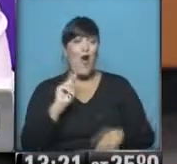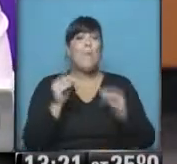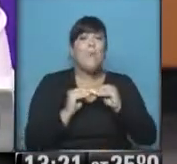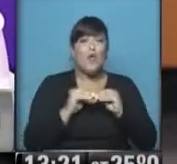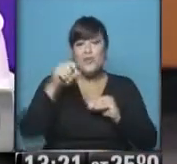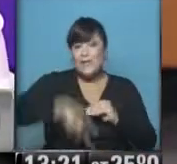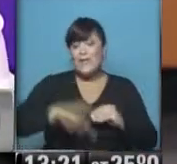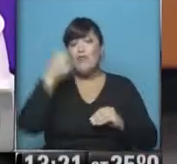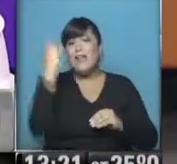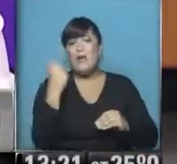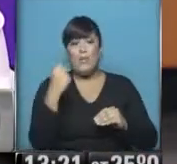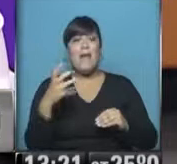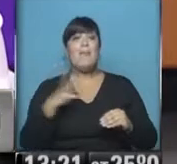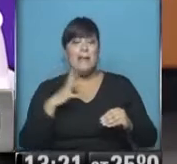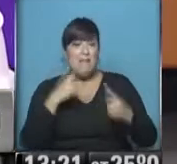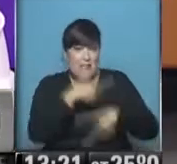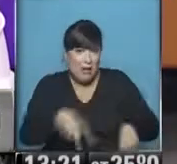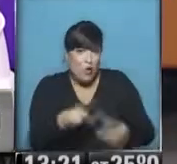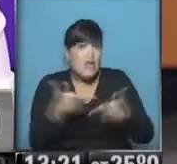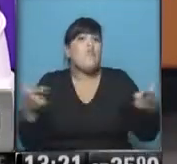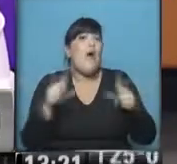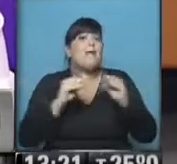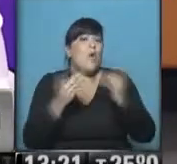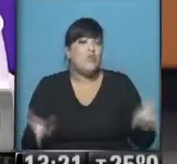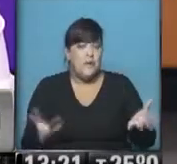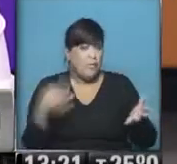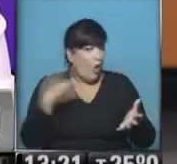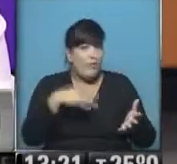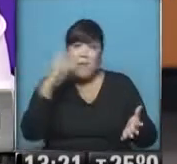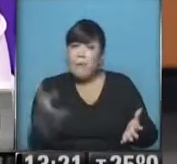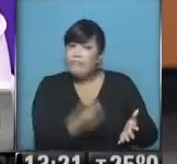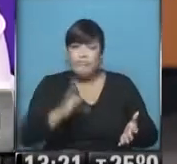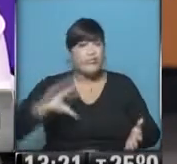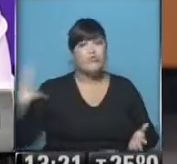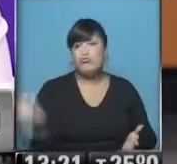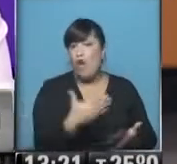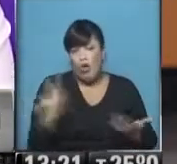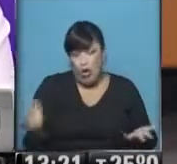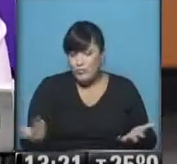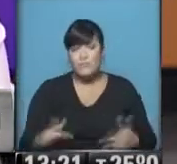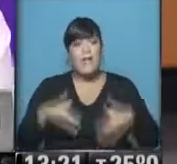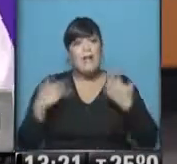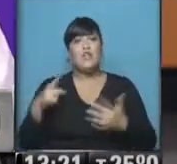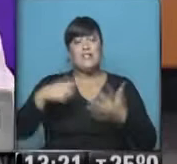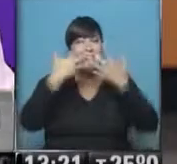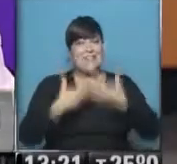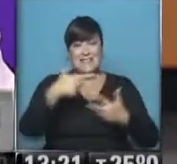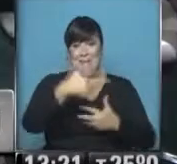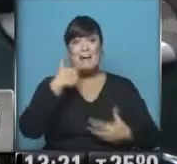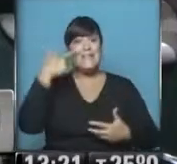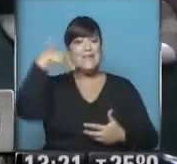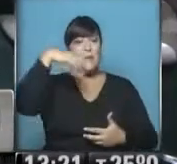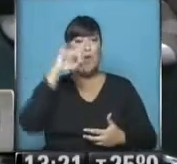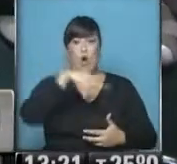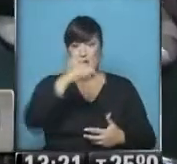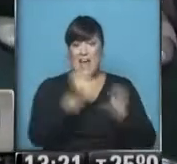en la economía Argentina para que haya faltantes de productos que son sensibles y que viene el consumo masivo entonces con este sistema con la información